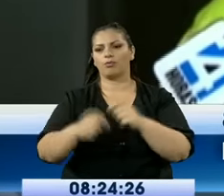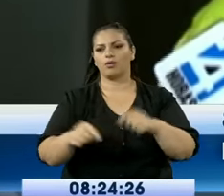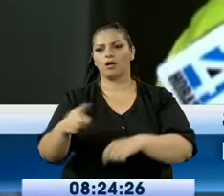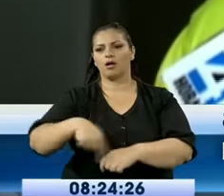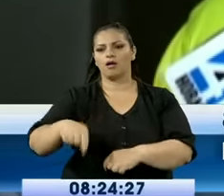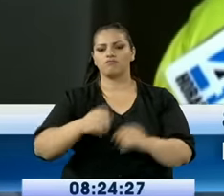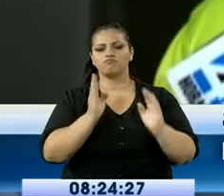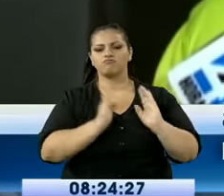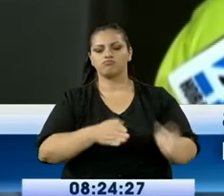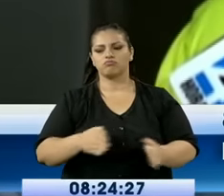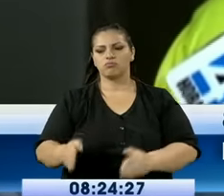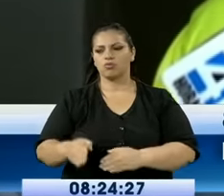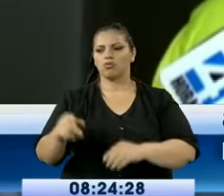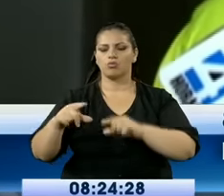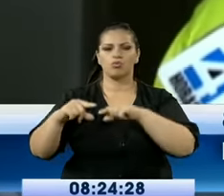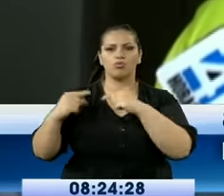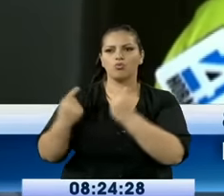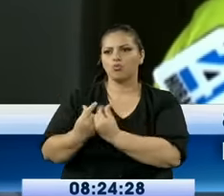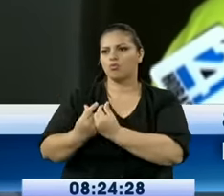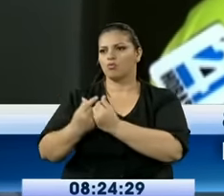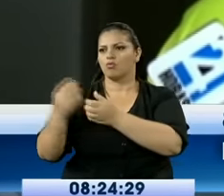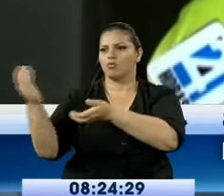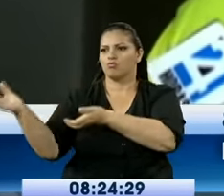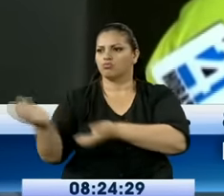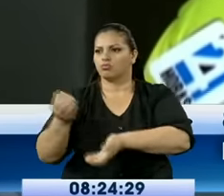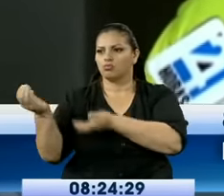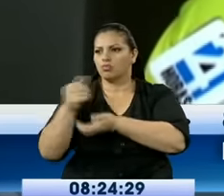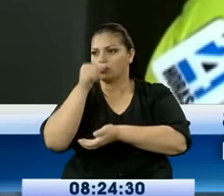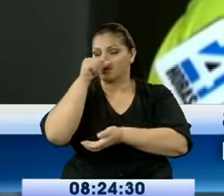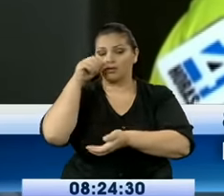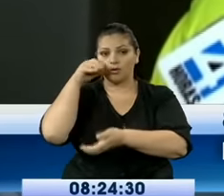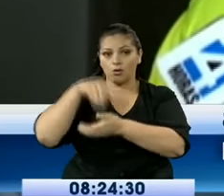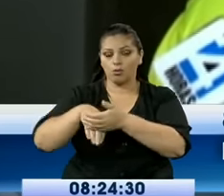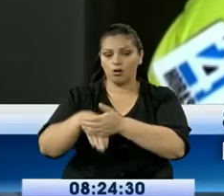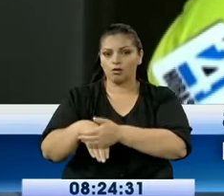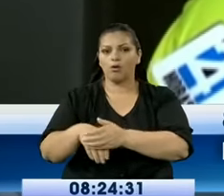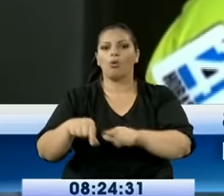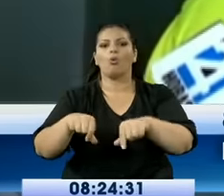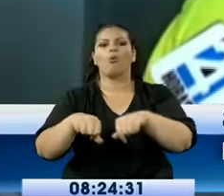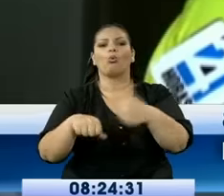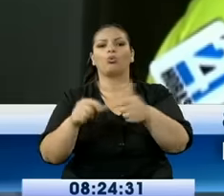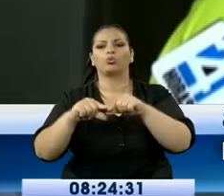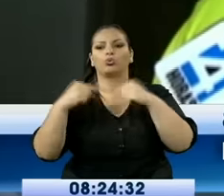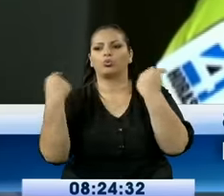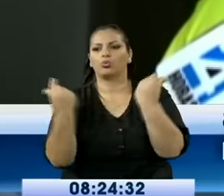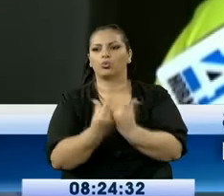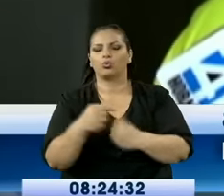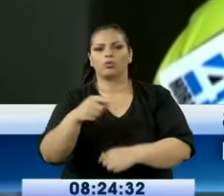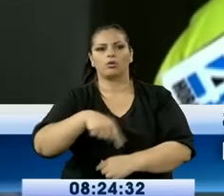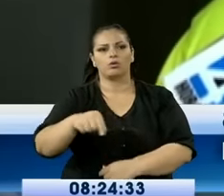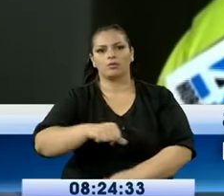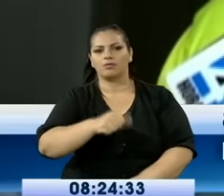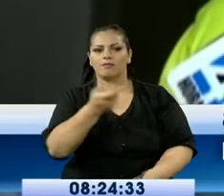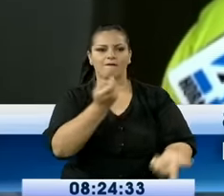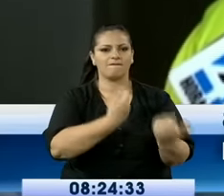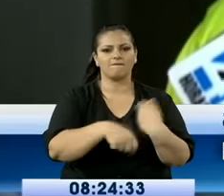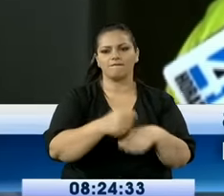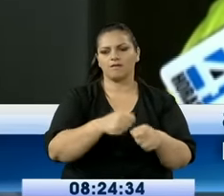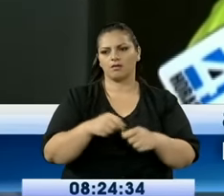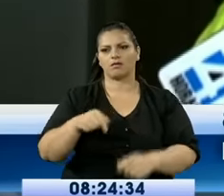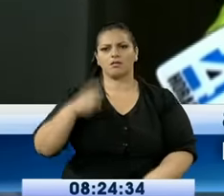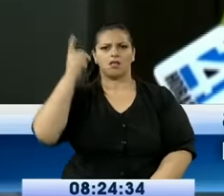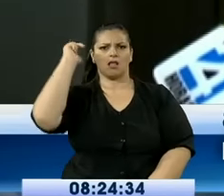expendedores, los de cierta manera que estaban a cargo de la organización, que puedo decir que eran los líderes de la